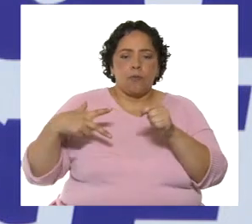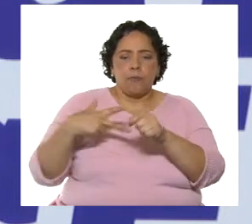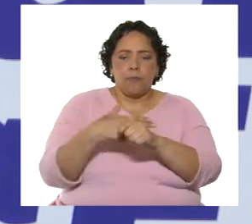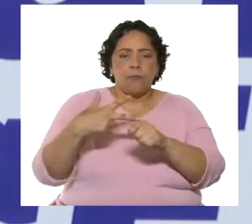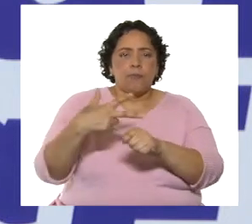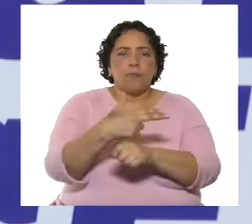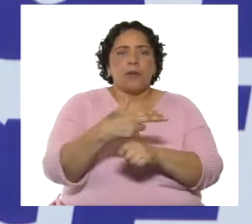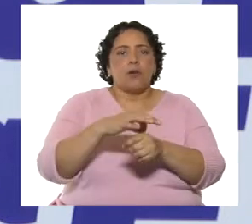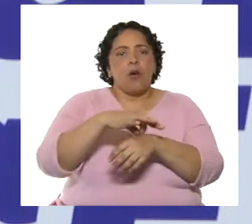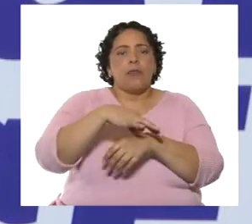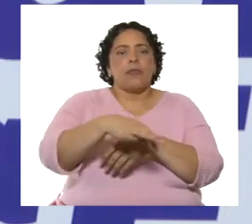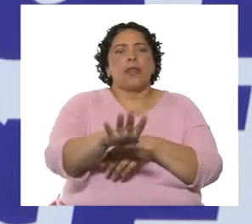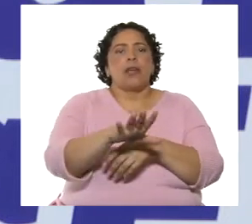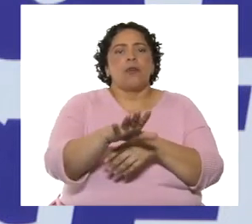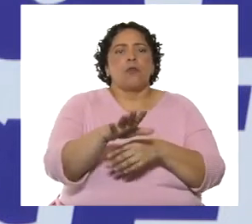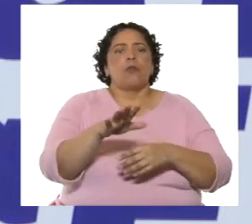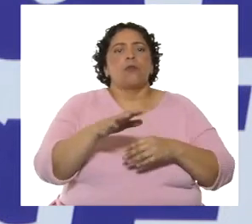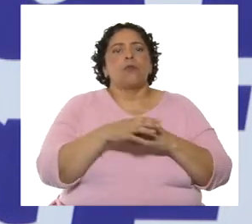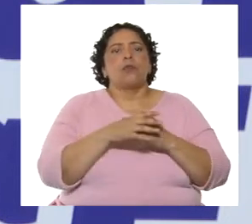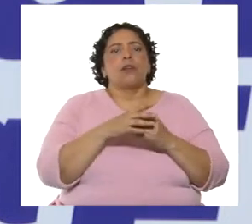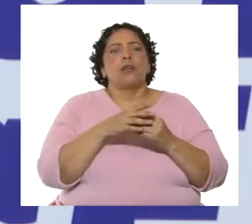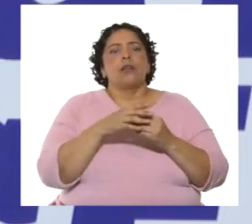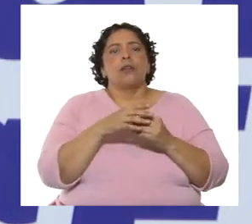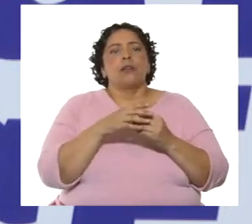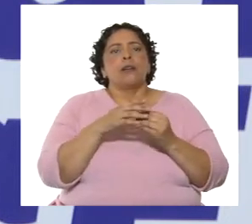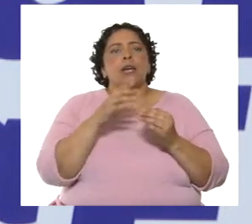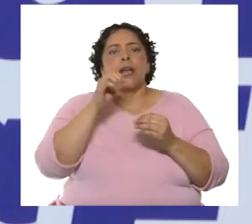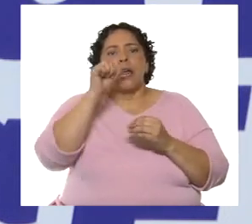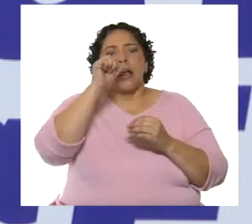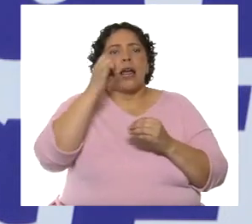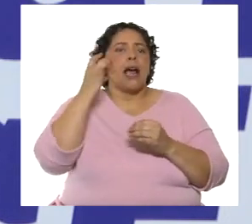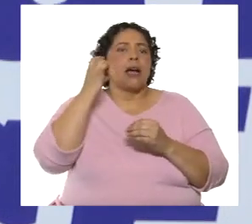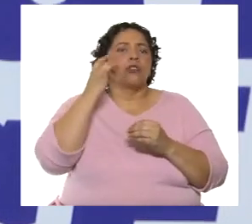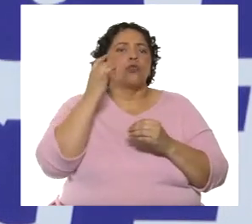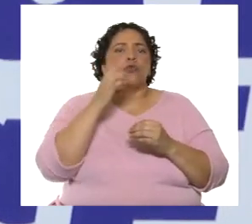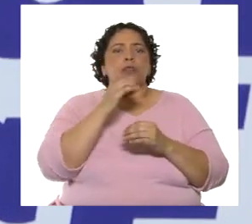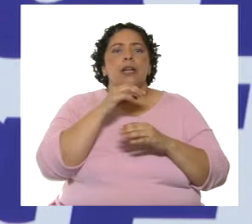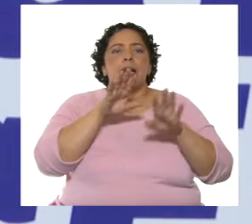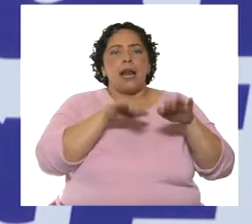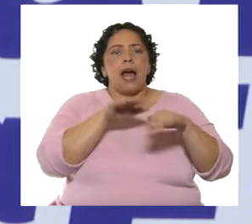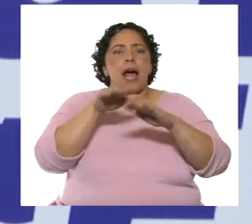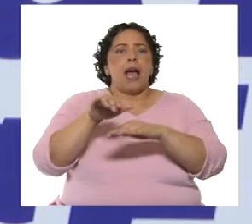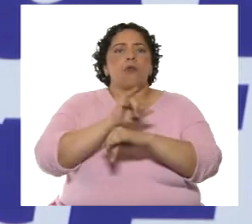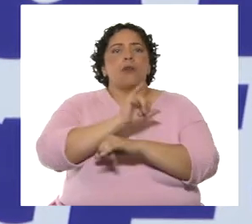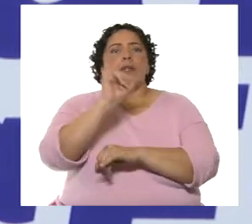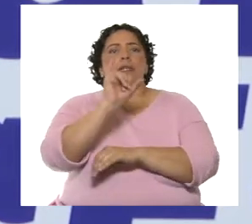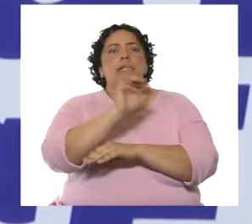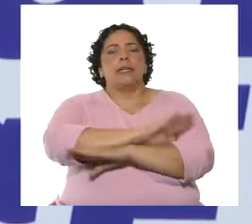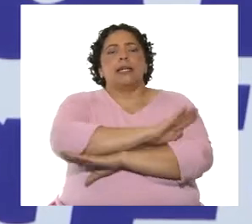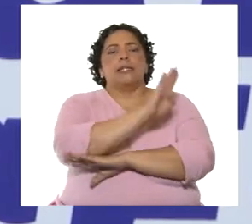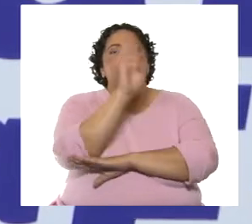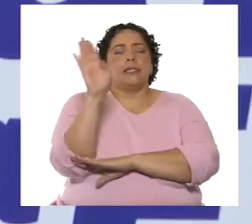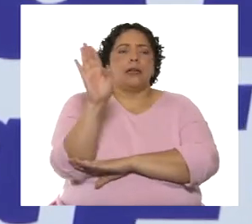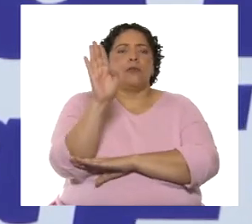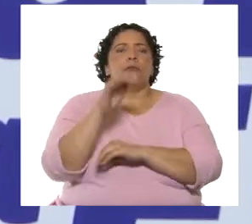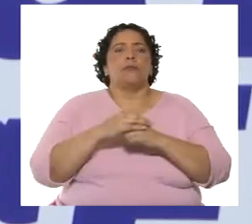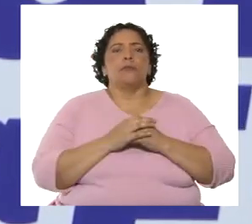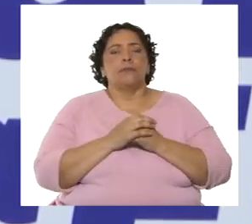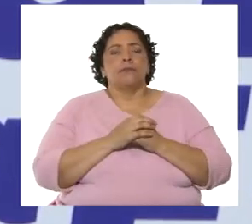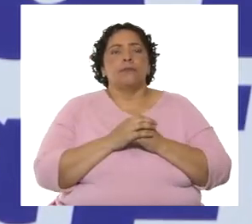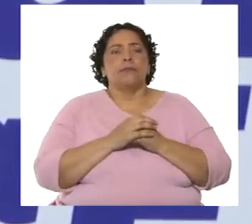cabos y lo dejo en medio del azul del agua y el azul del cielo. Fíjense que en esa